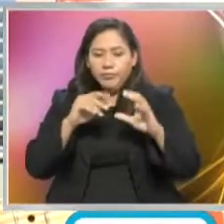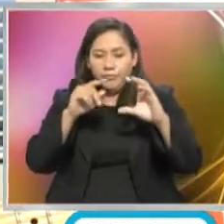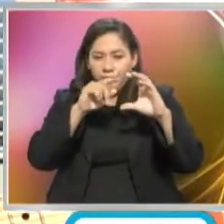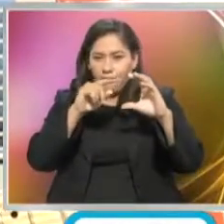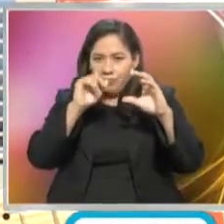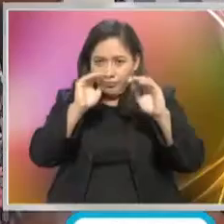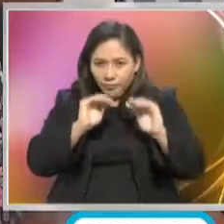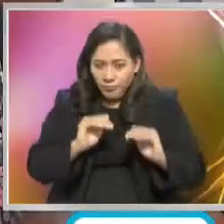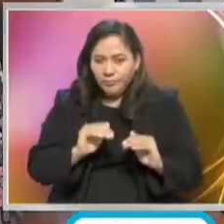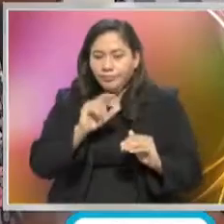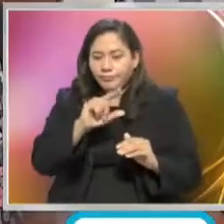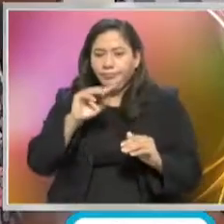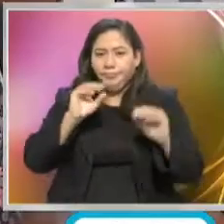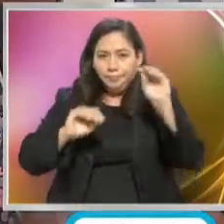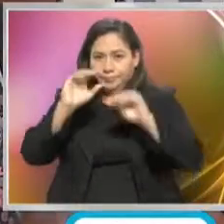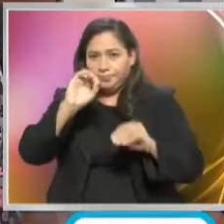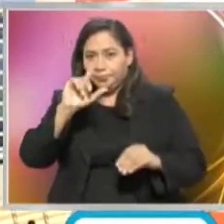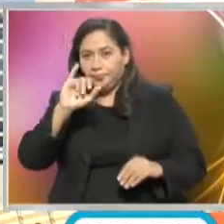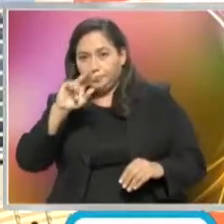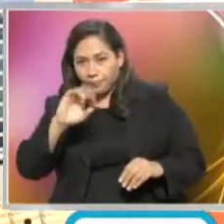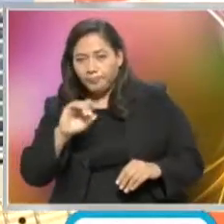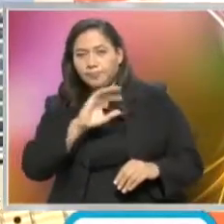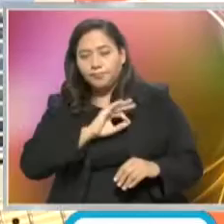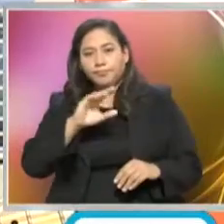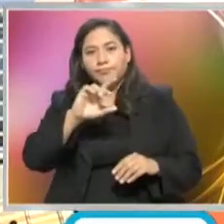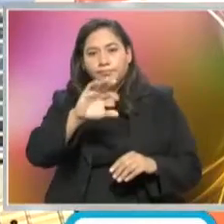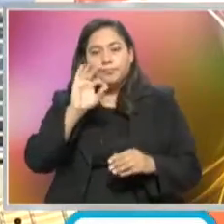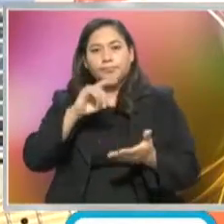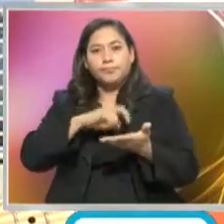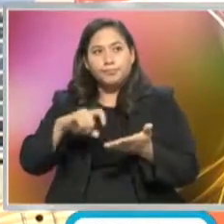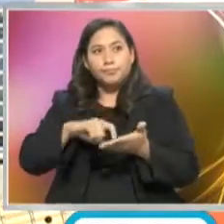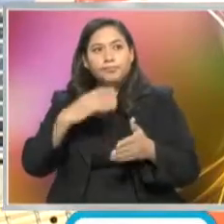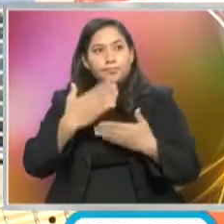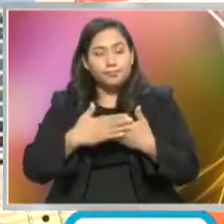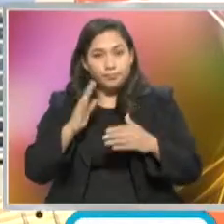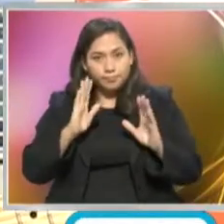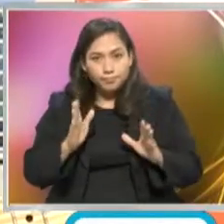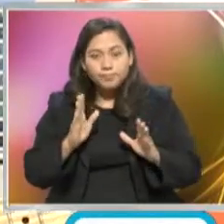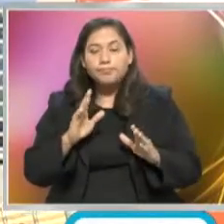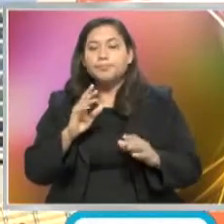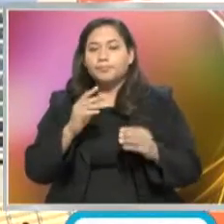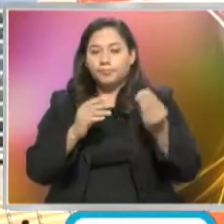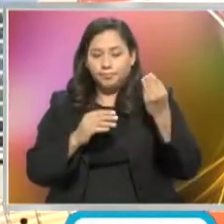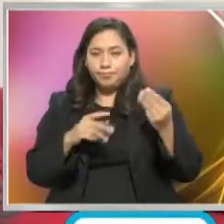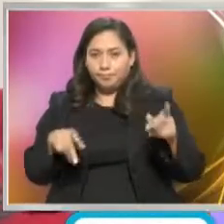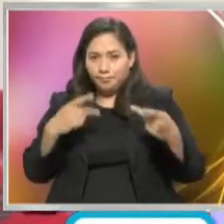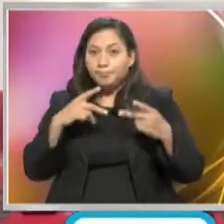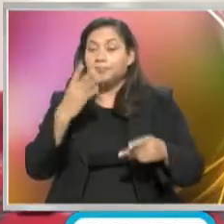descargas digitales. El disco se llama Monte Olivo y pues ahí lo pueden conseguir y próximamente ya estará en físico también.